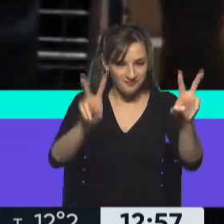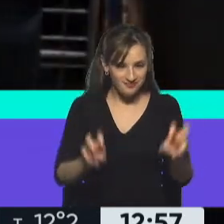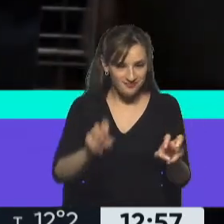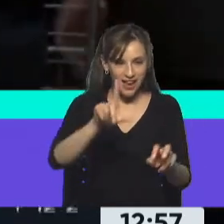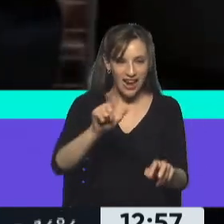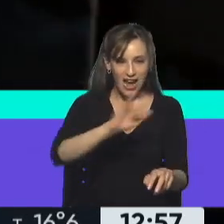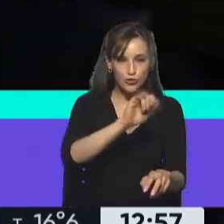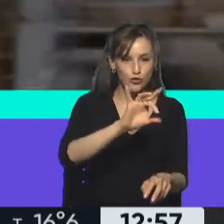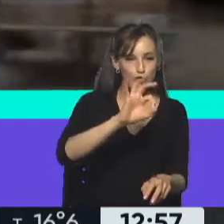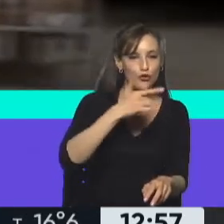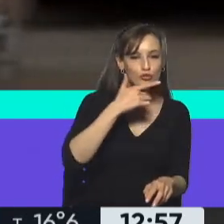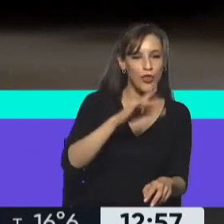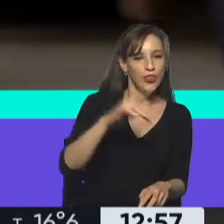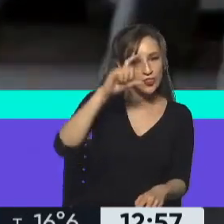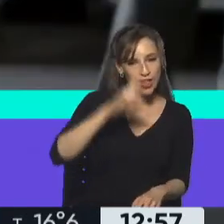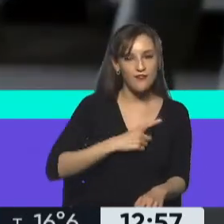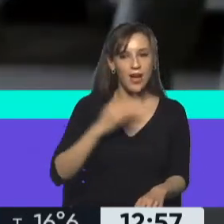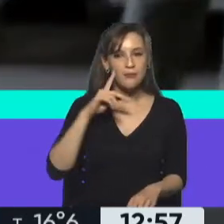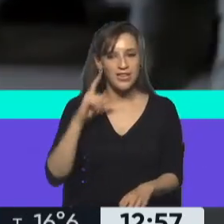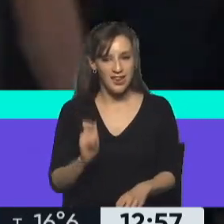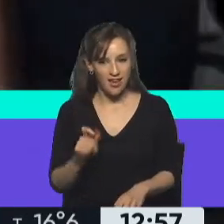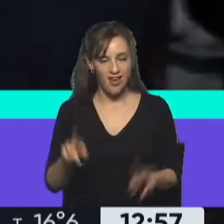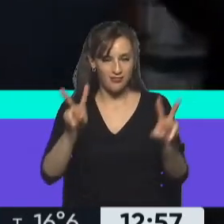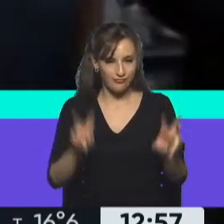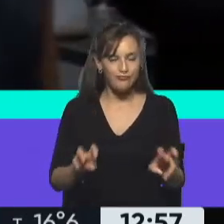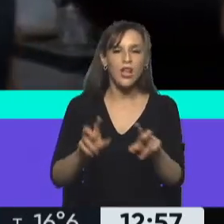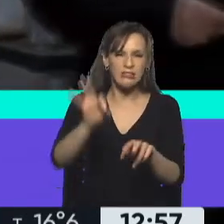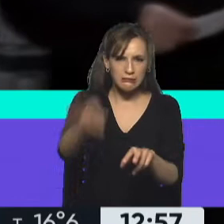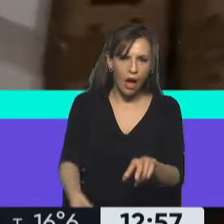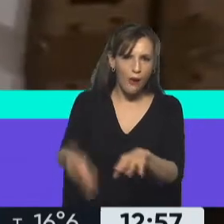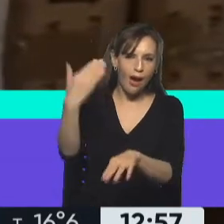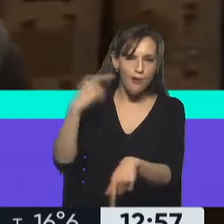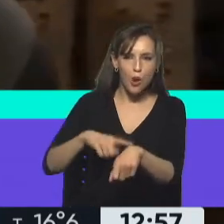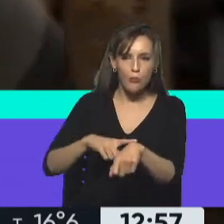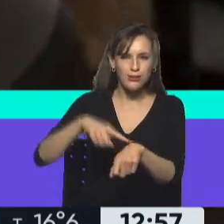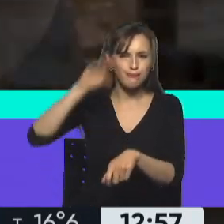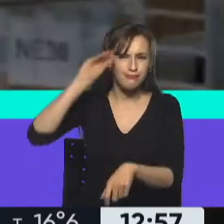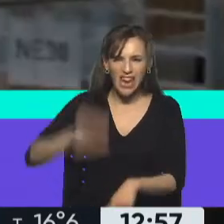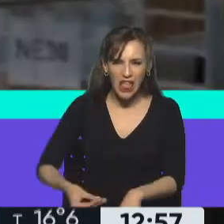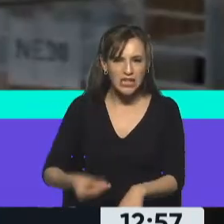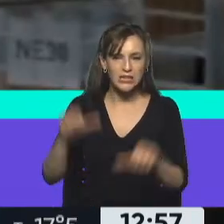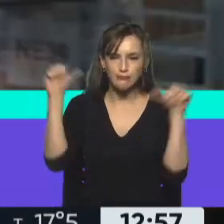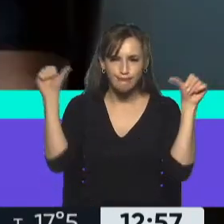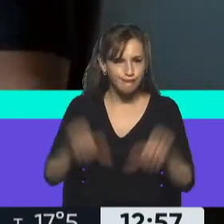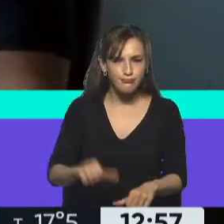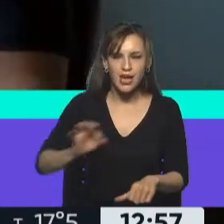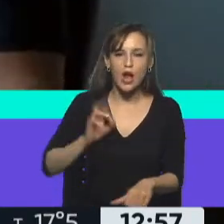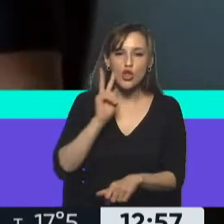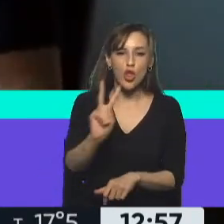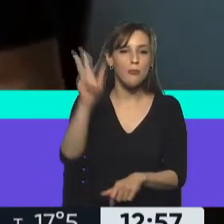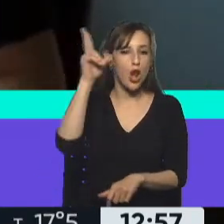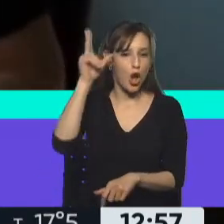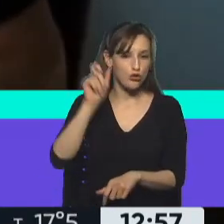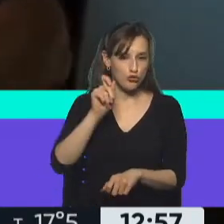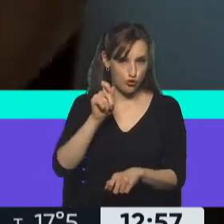Muchos recordarán lo que fue la caída del Lehman Brothers y toda esa crisis económico-financiera global, ¿no?, del año 2008. En ese